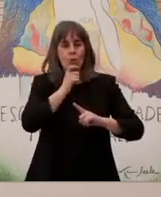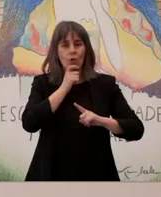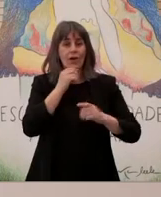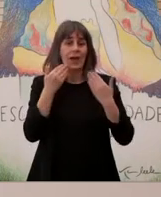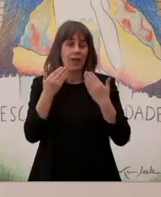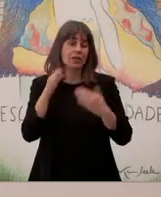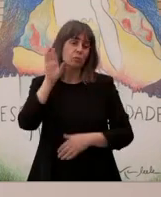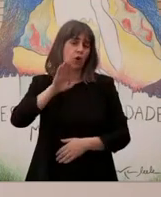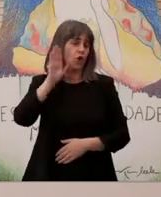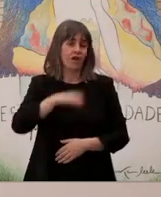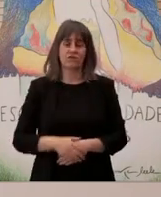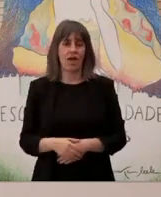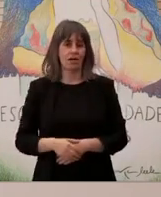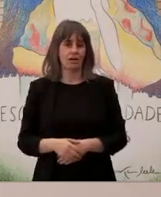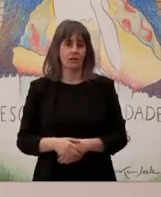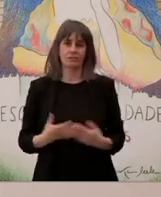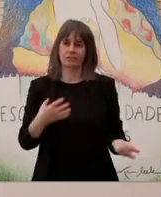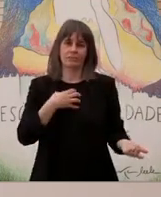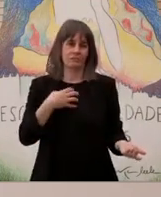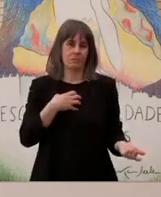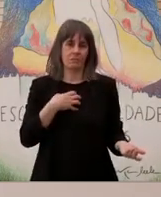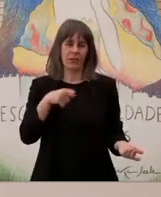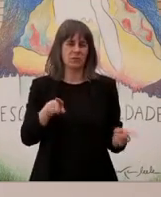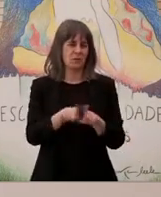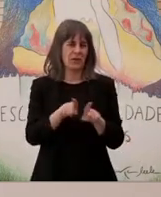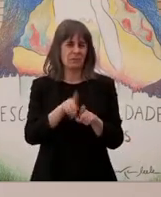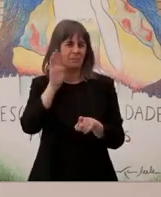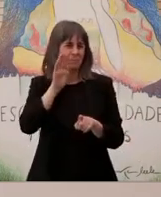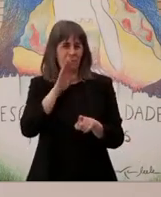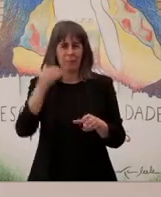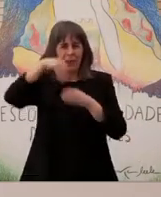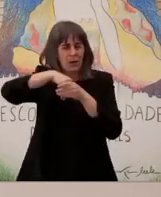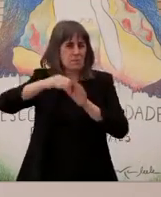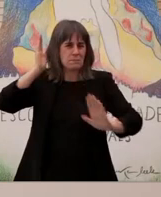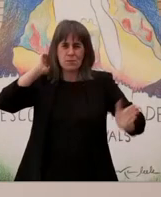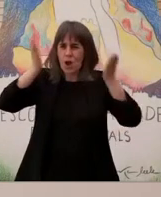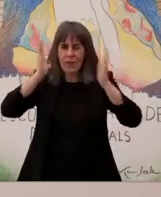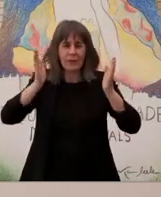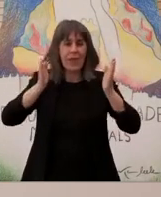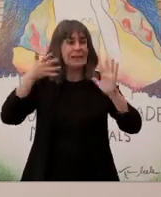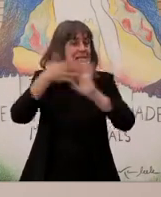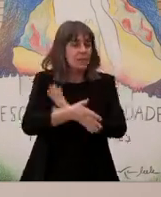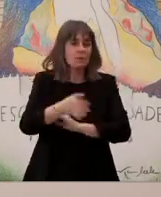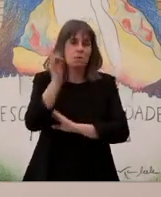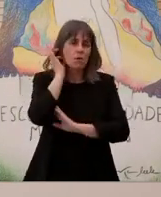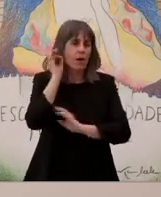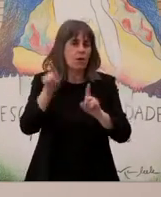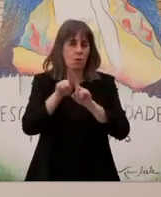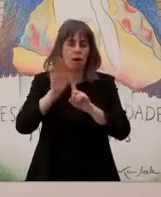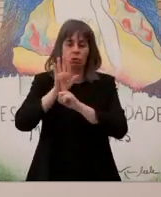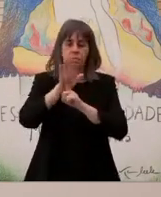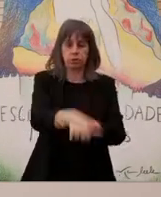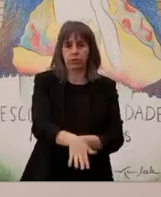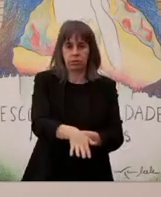pornografía y por tanto eh No solo perversa sino un violenta que siempre tenga muy ir como sometida y